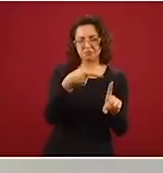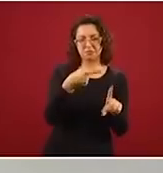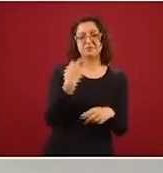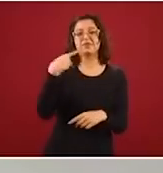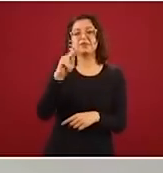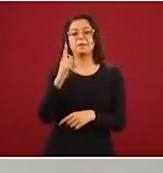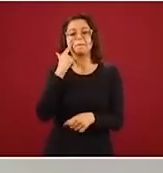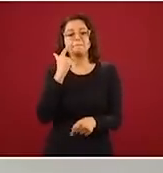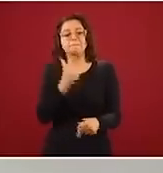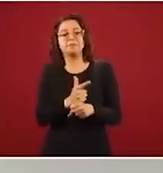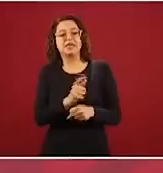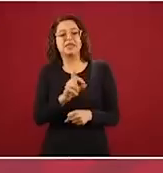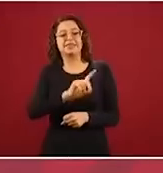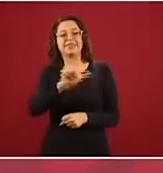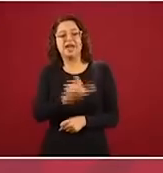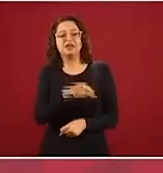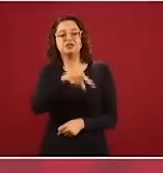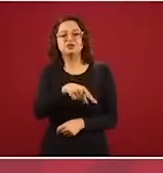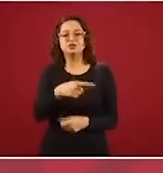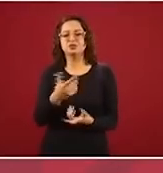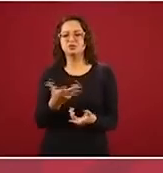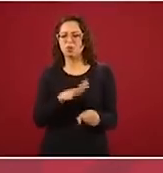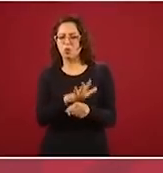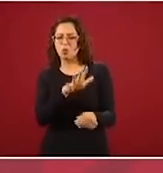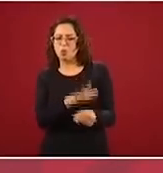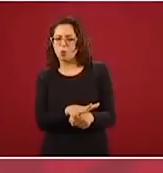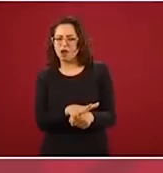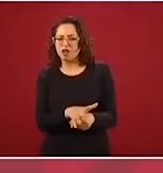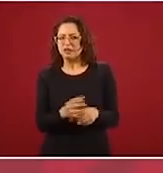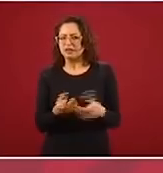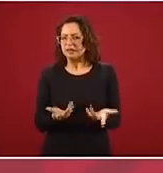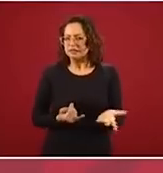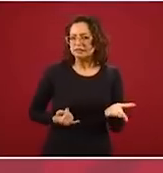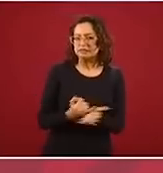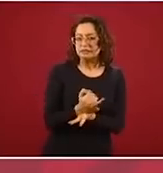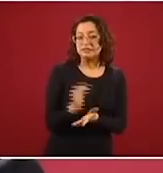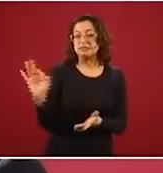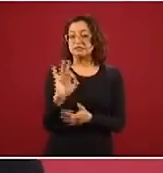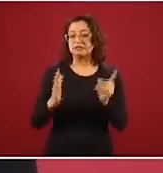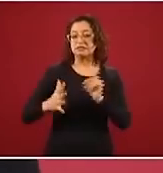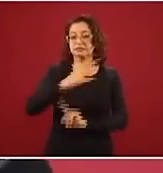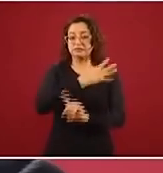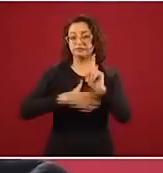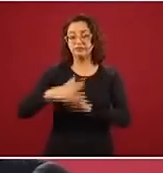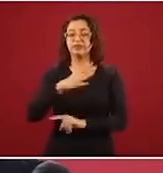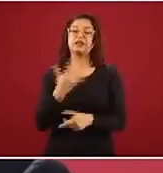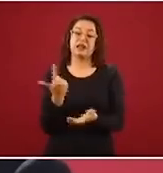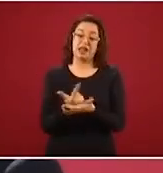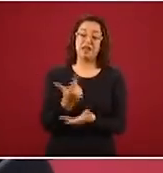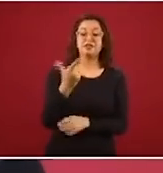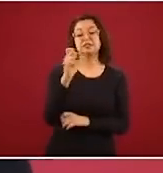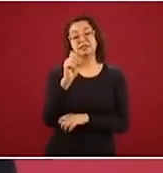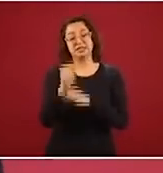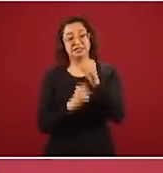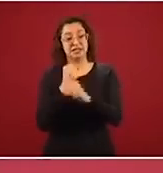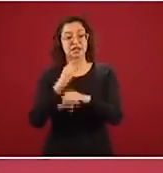del diagnóstico no es el factor determinante. Si una persona tiene las condiciones de riesgo, mayor de 60 años, menor de 5